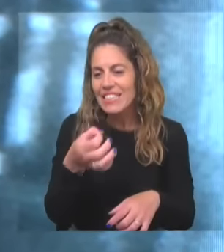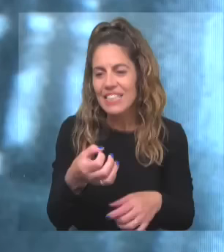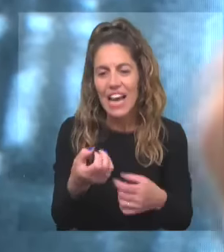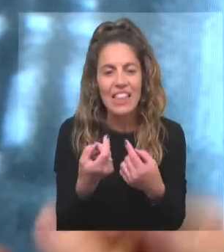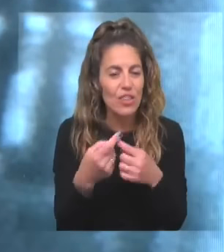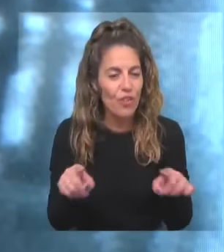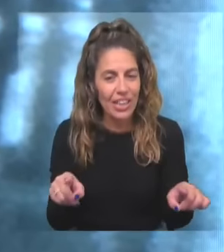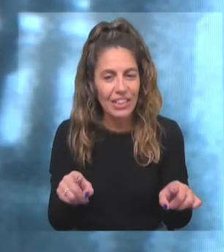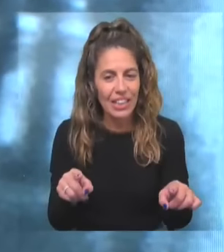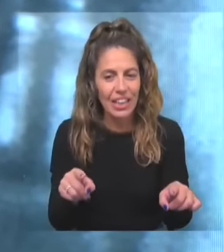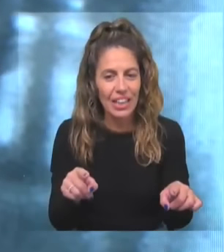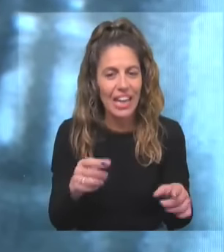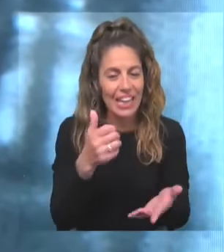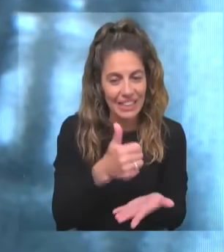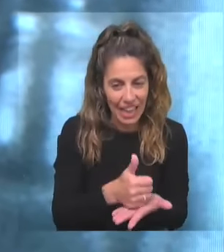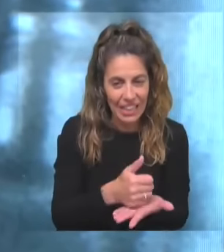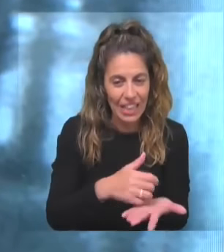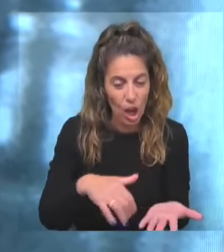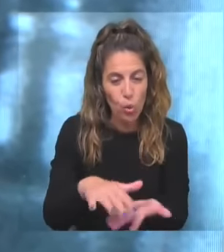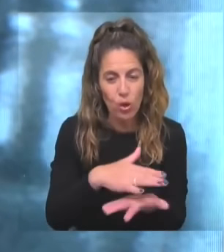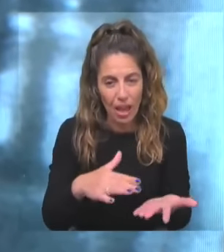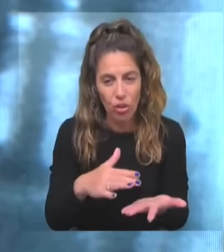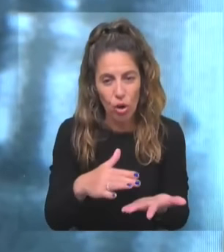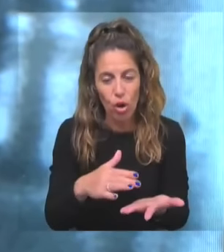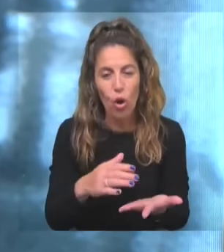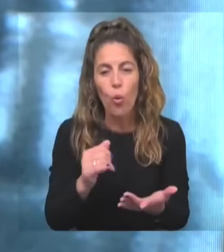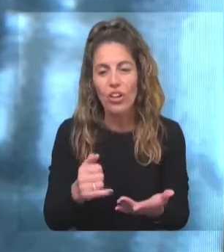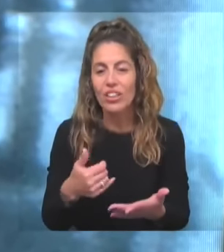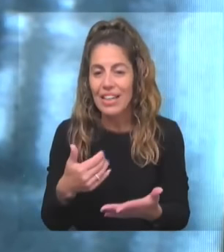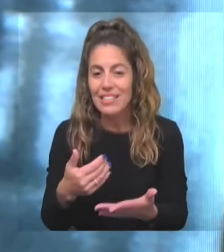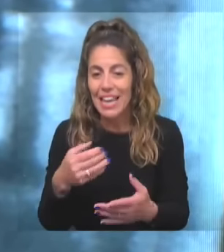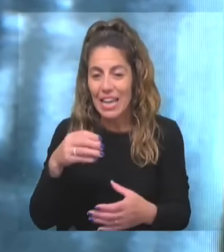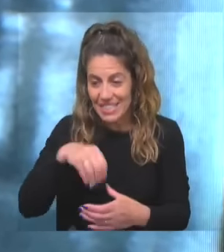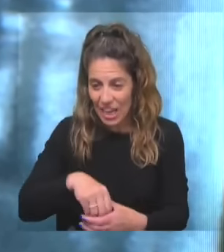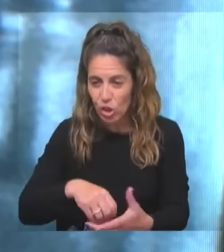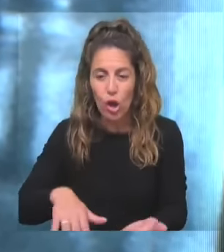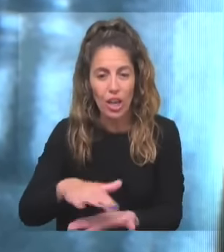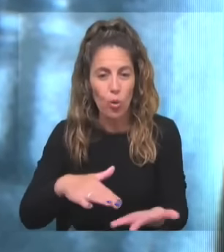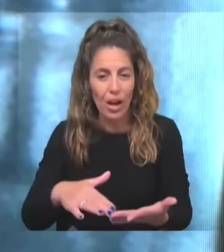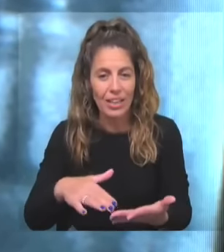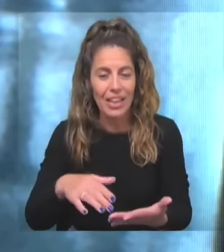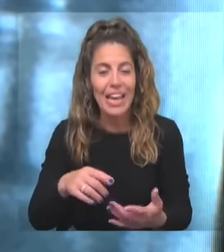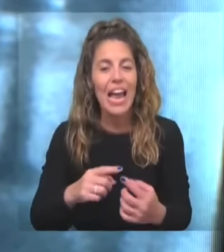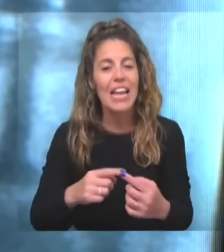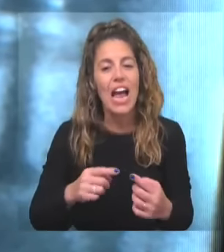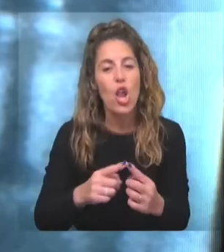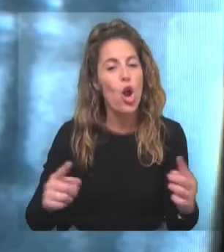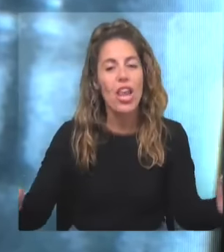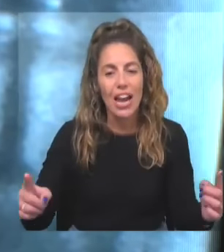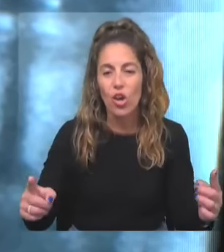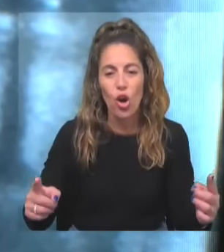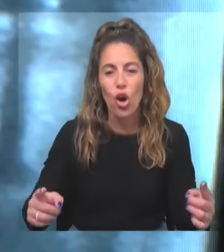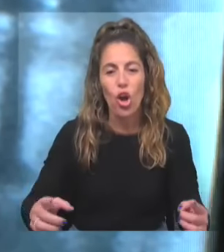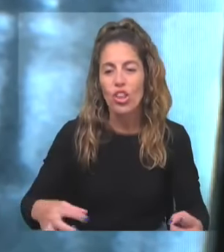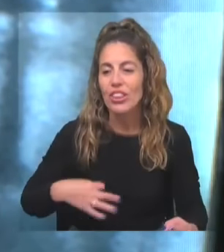un lado a predicar desde donde estás con los pies en la tierra. Y él a lo largo de toda su vida vivió siempre en la huella, con